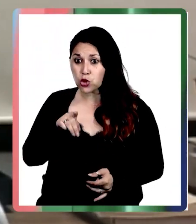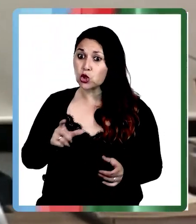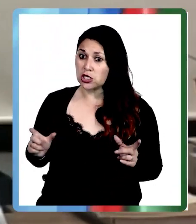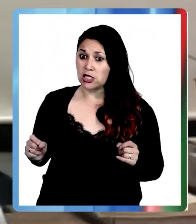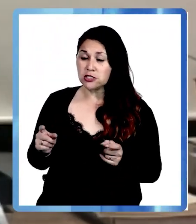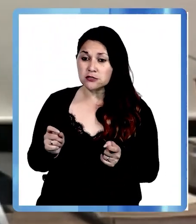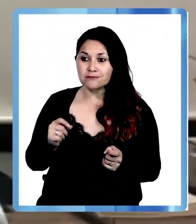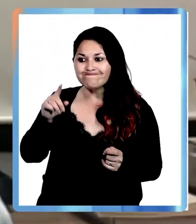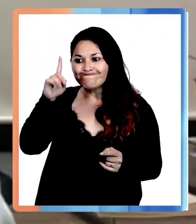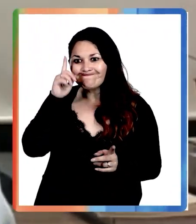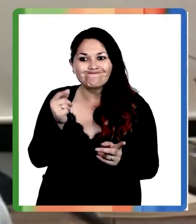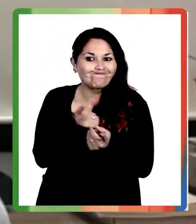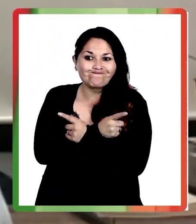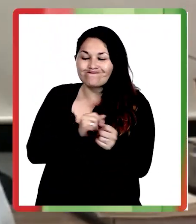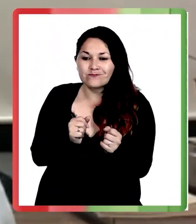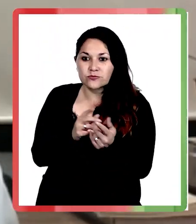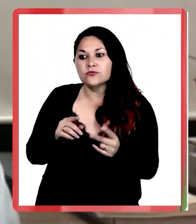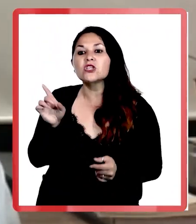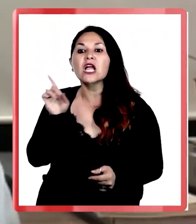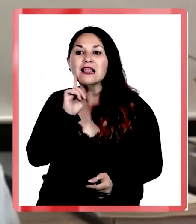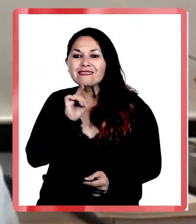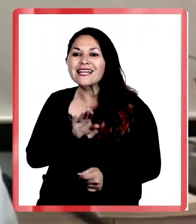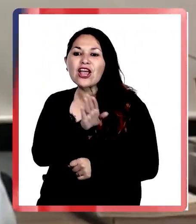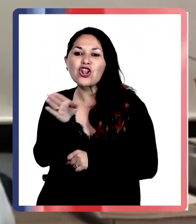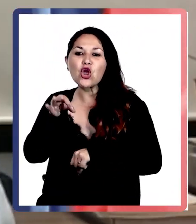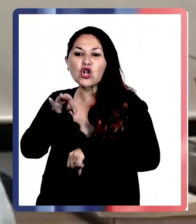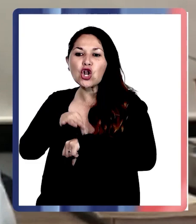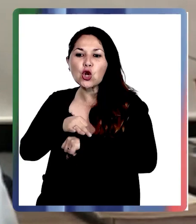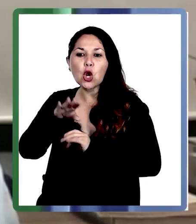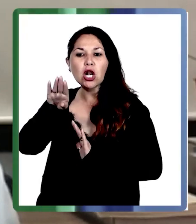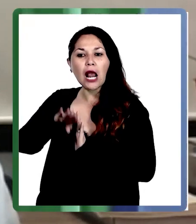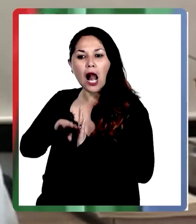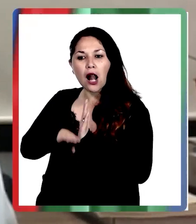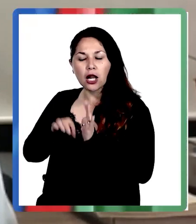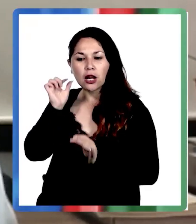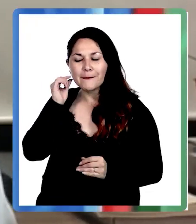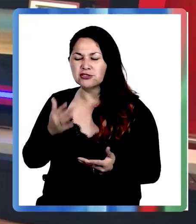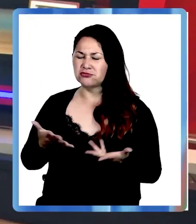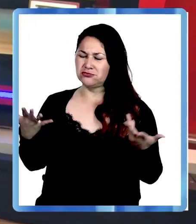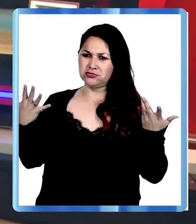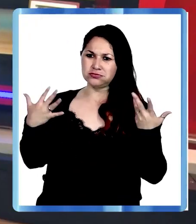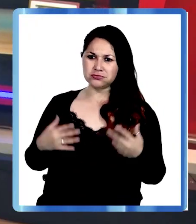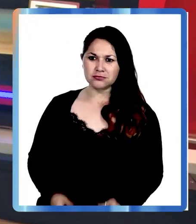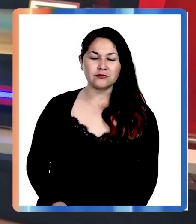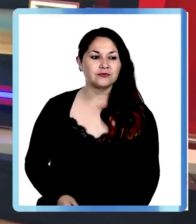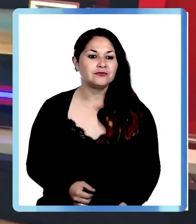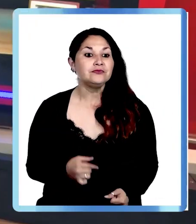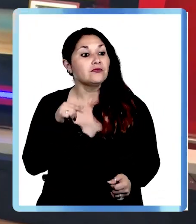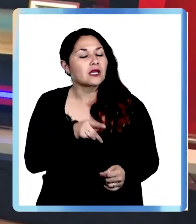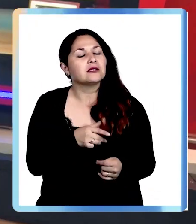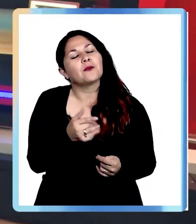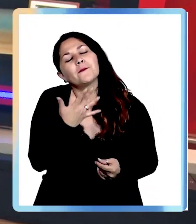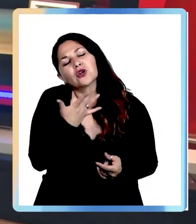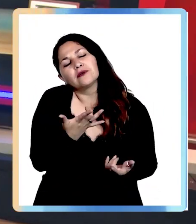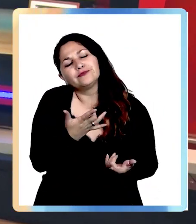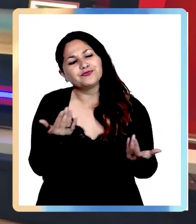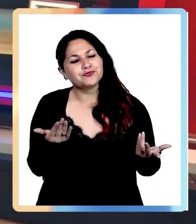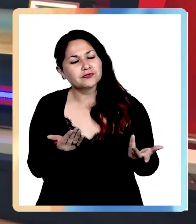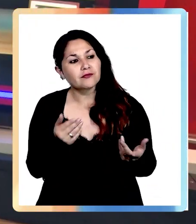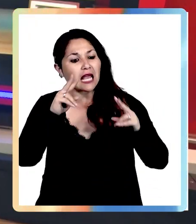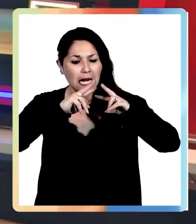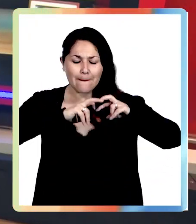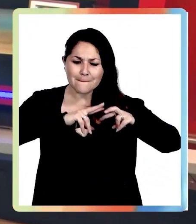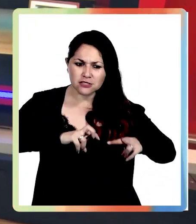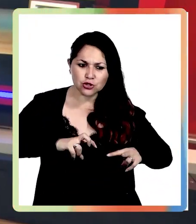cáncer, pero desgraciadamente va a tener que ir a ver un ginecólogo para que le dé la orden. Imagínate la barbaridad. ¿Qué tanto impacto, le pregunto, doctor París, tiene